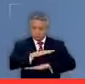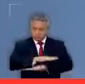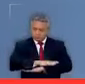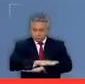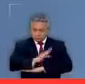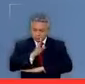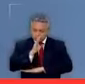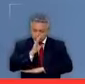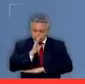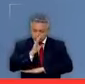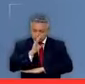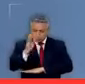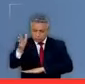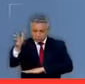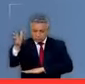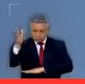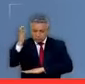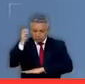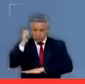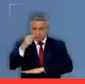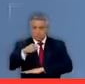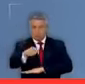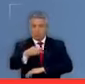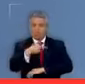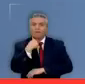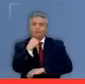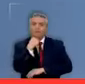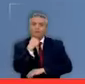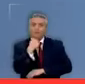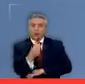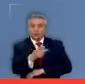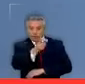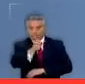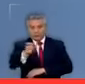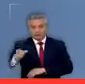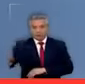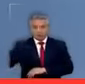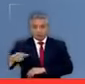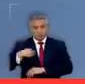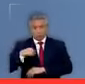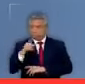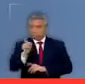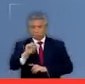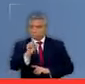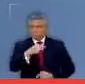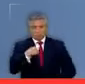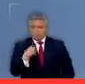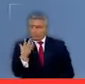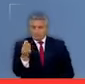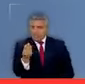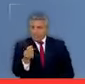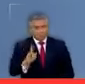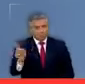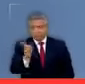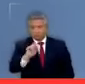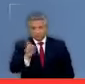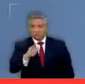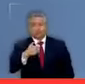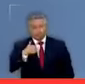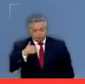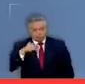mucha atención la voz de mis compatriotas y no tendré miedo a seguir escuchando esa